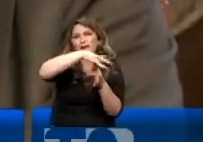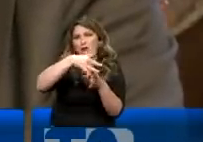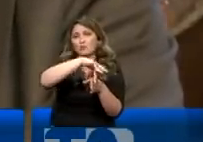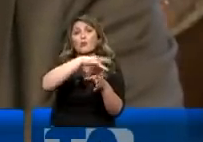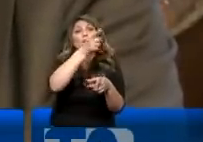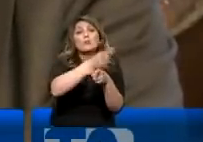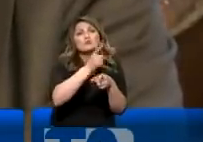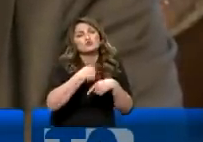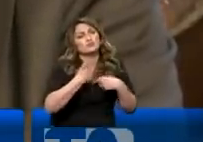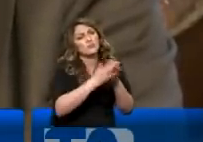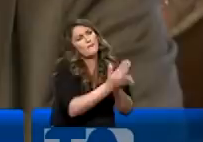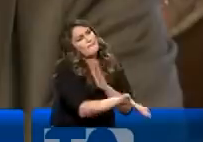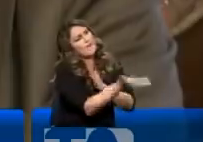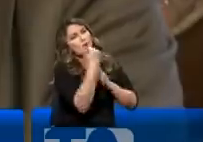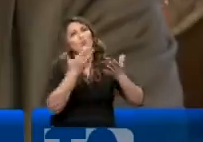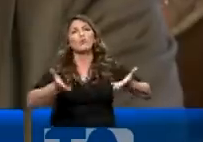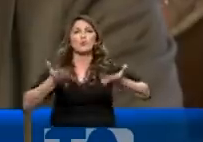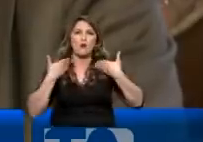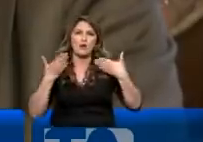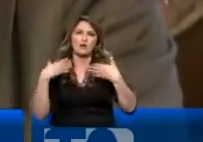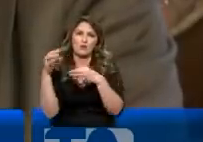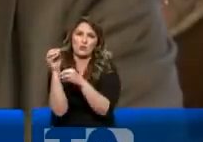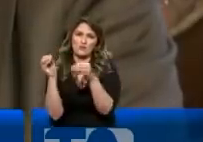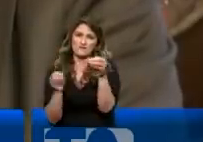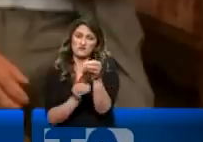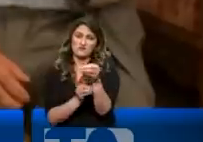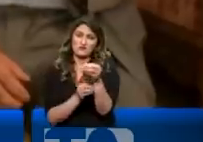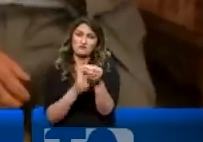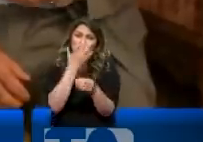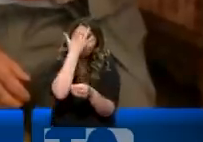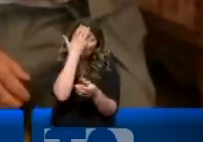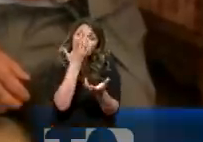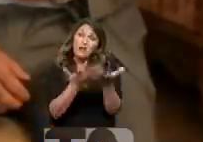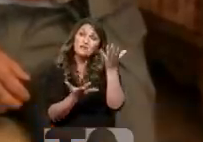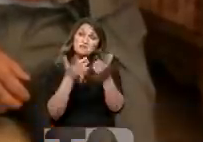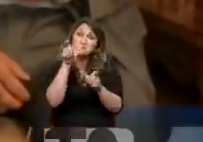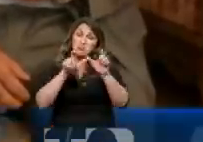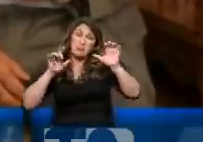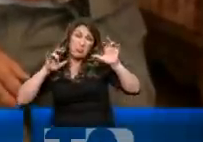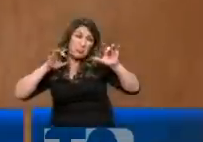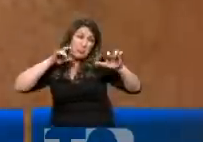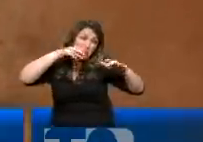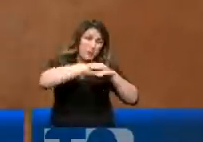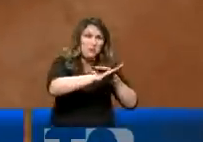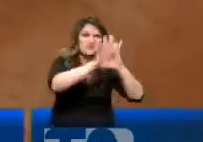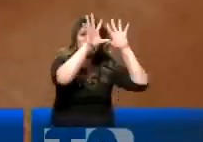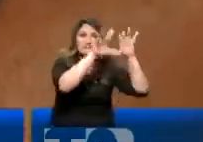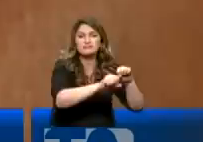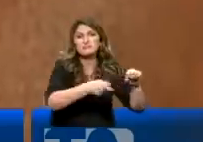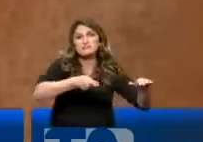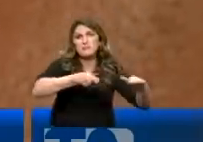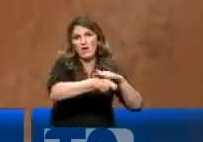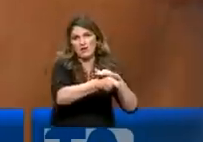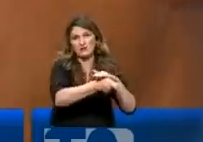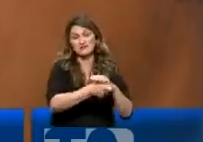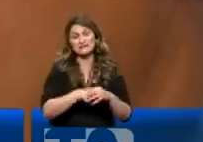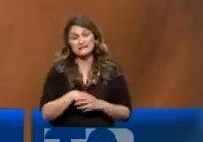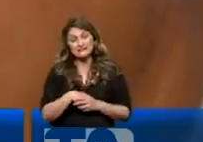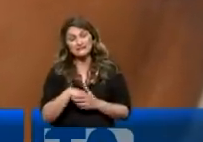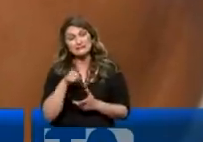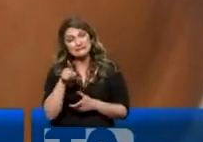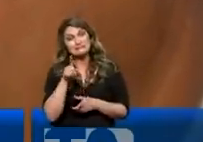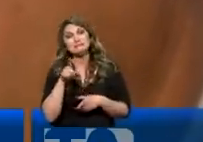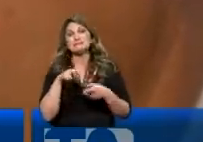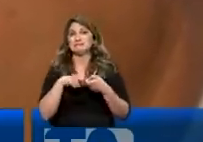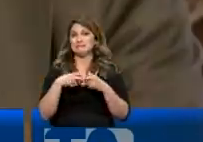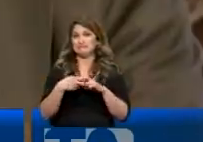momento existió un riesgo inminente, pero sí existía la posibilidad. Fue la historia y la experiencia de golpes de Estado y caídas de gobierno la que